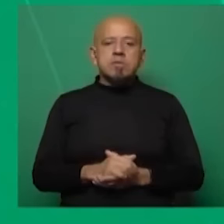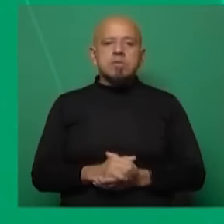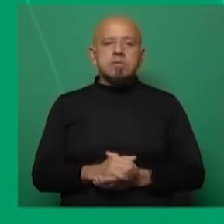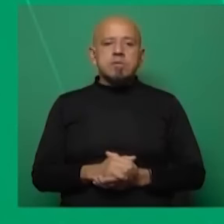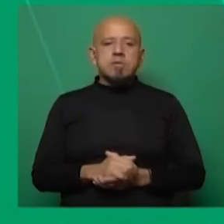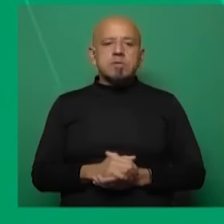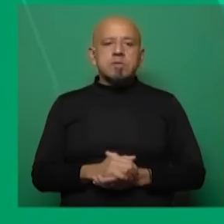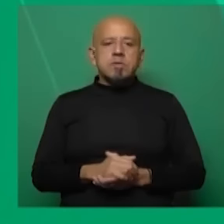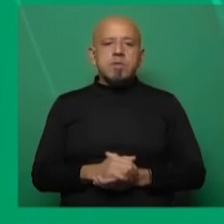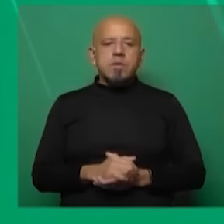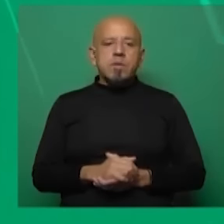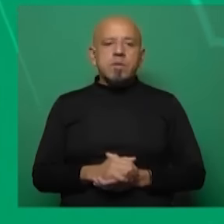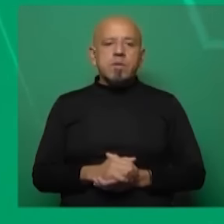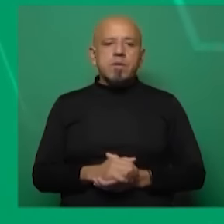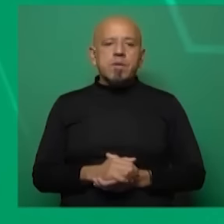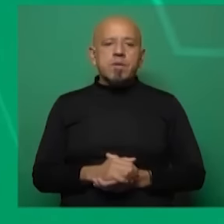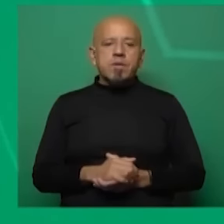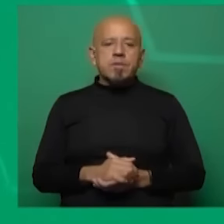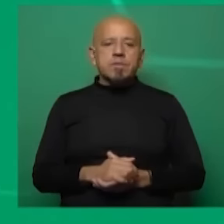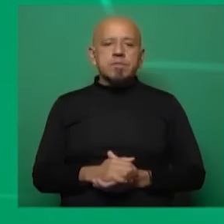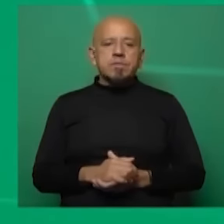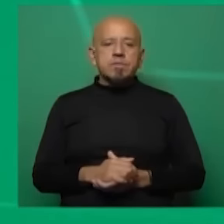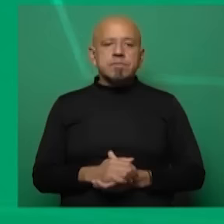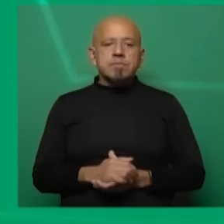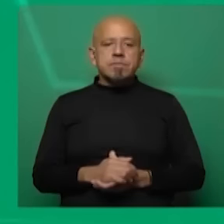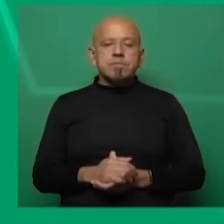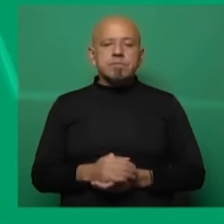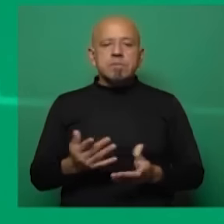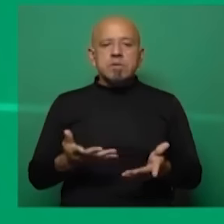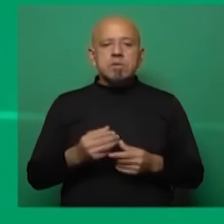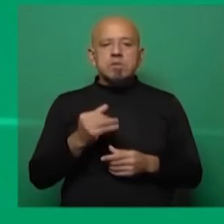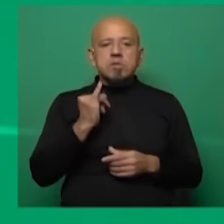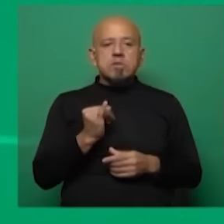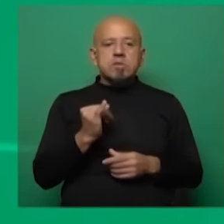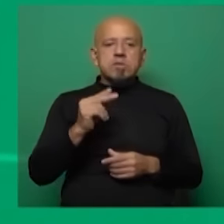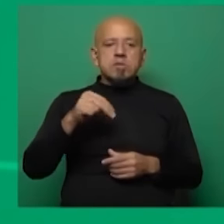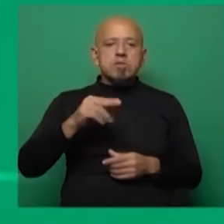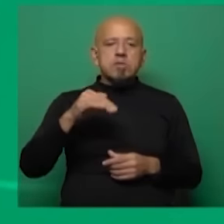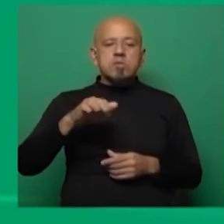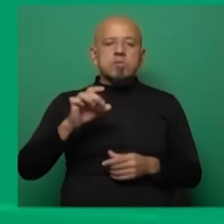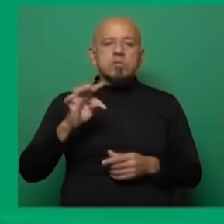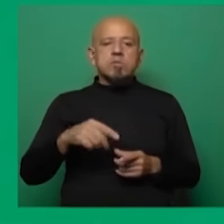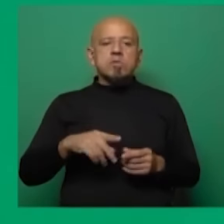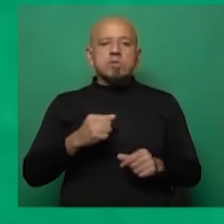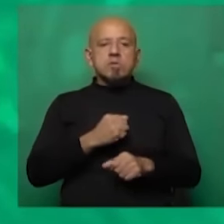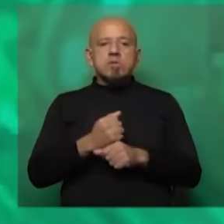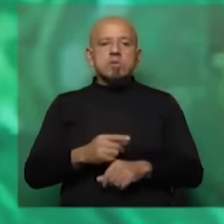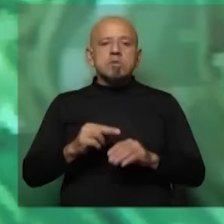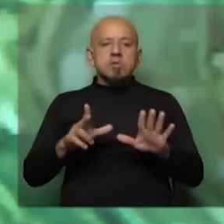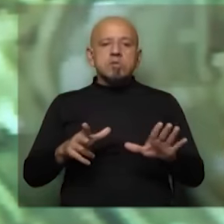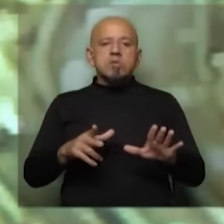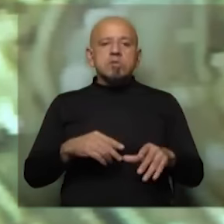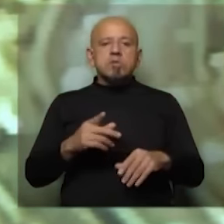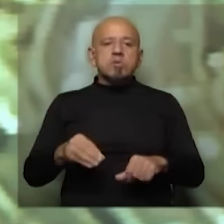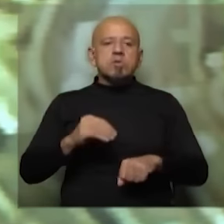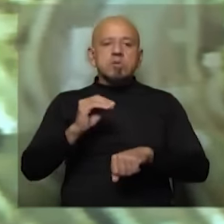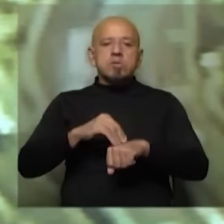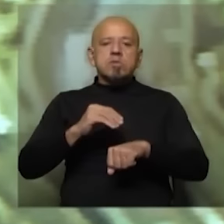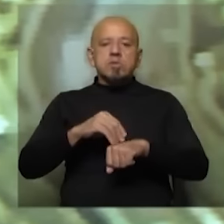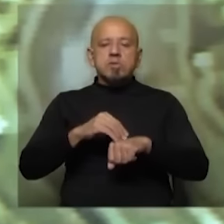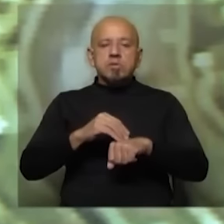Es tiempo de prestarle atención a lo que publica casi que minuto a minuto Inumet, porque hasta las 20 horas por lo menos rige una alerta de color naranja para